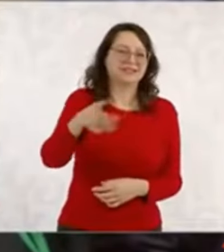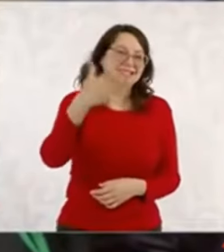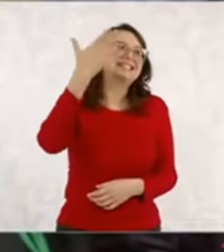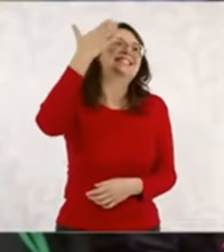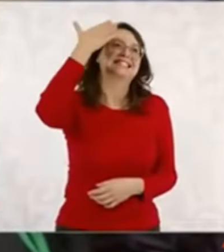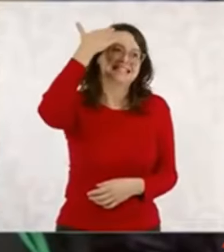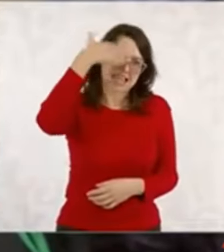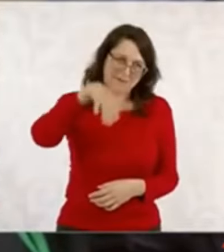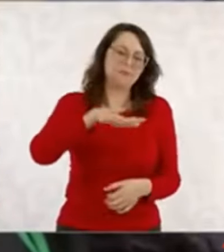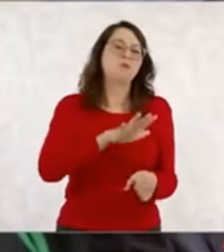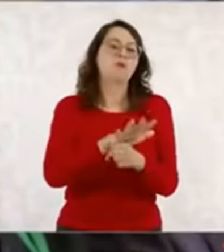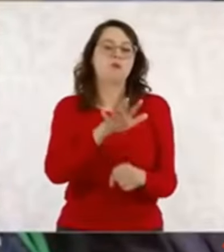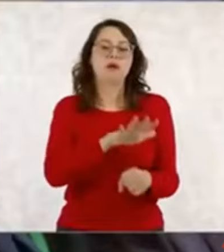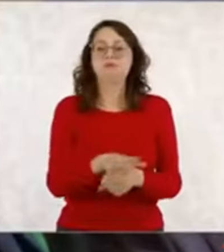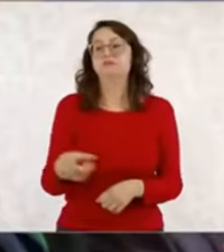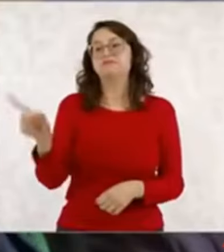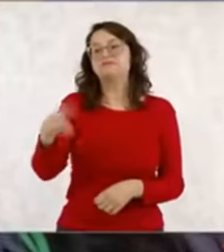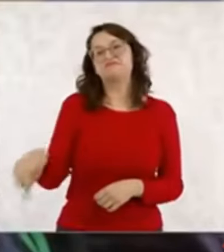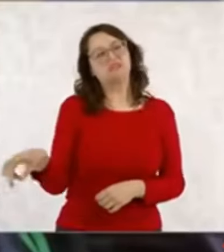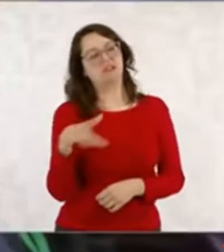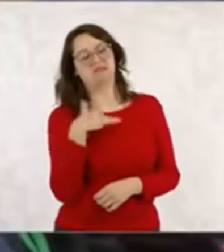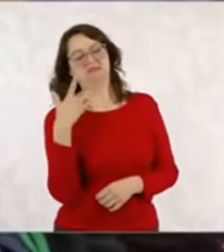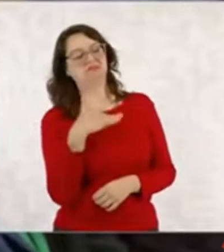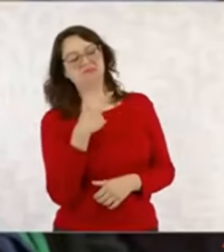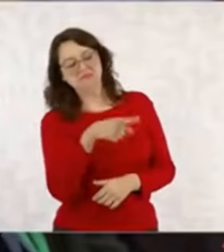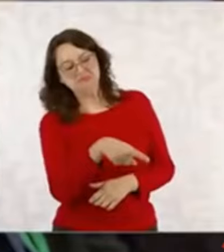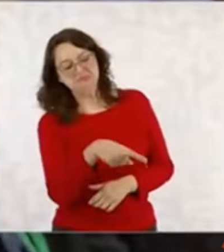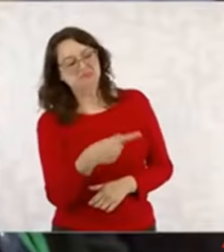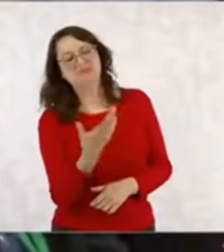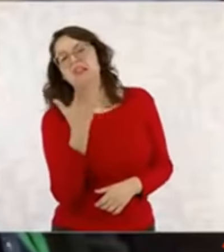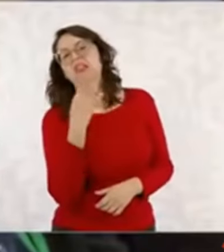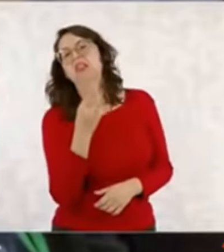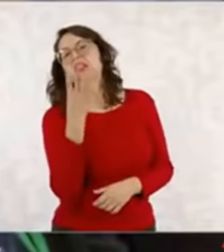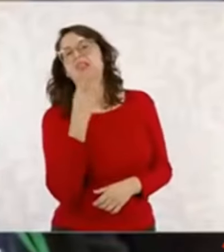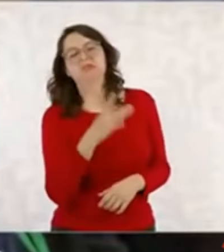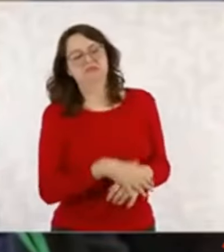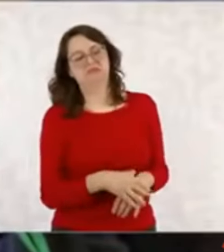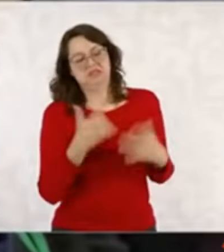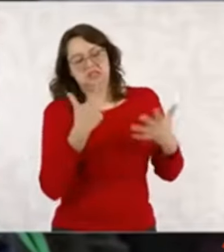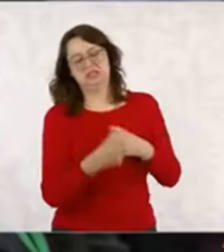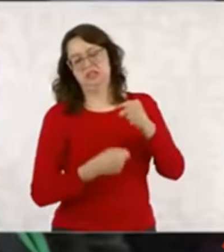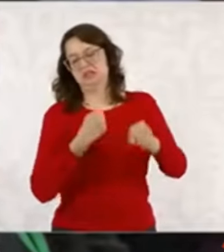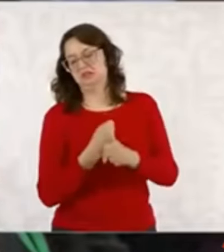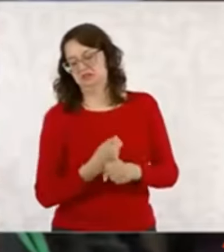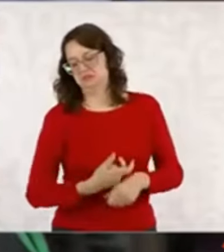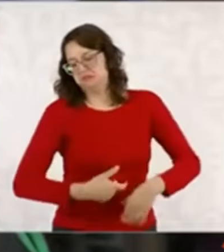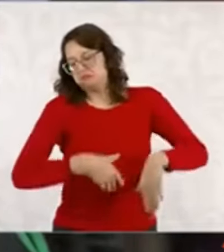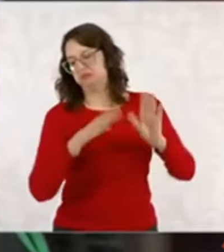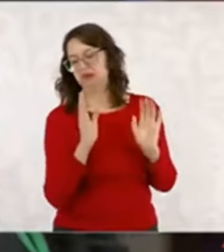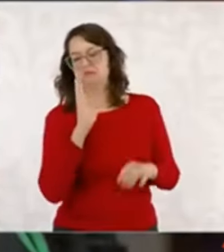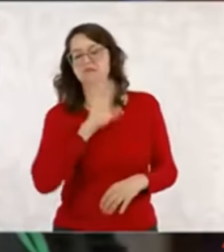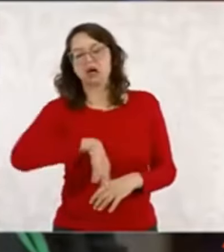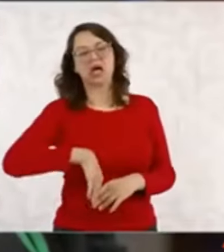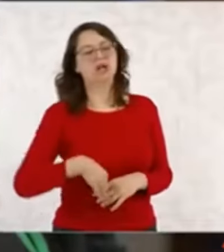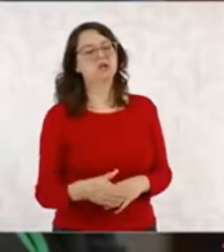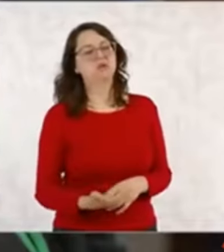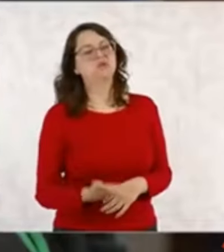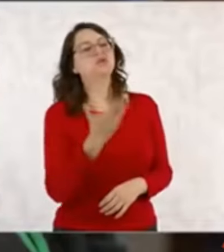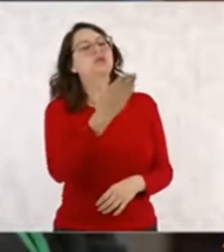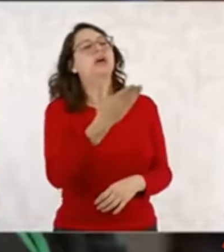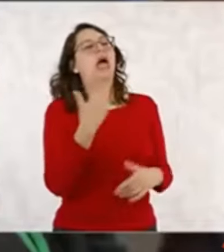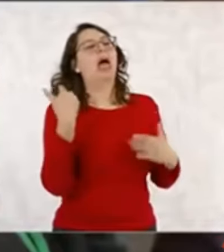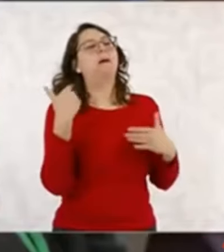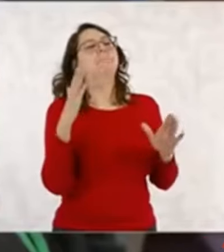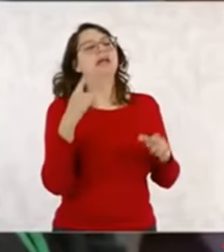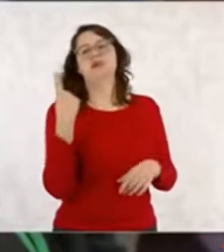pues han demeritado mucho el festejar 7 años. Dicen que pues eso está mal porque usted solo lleva 1